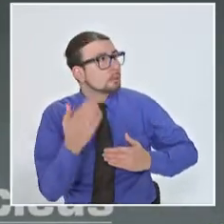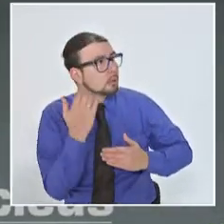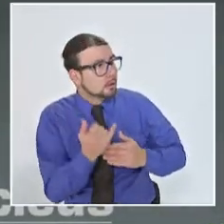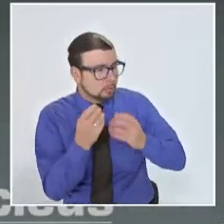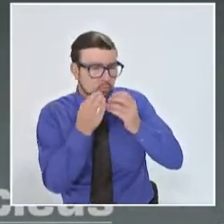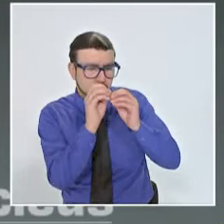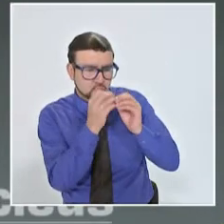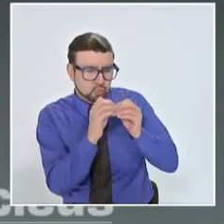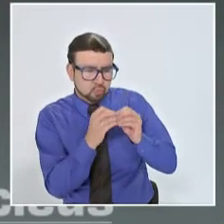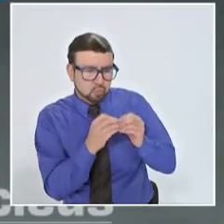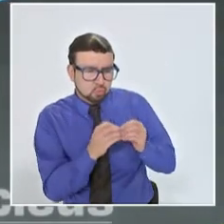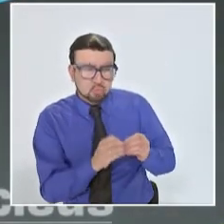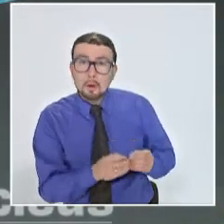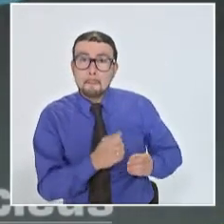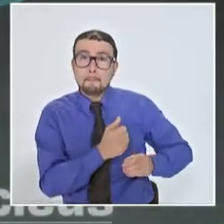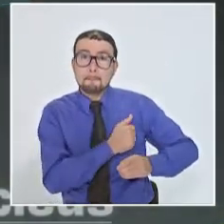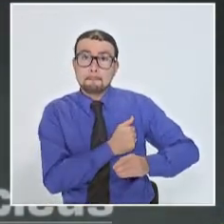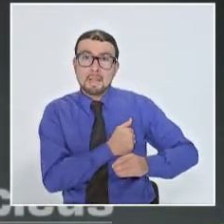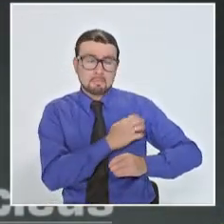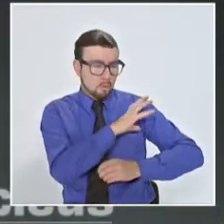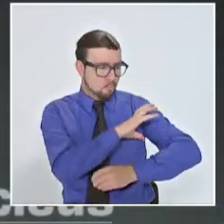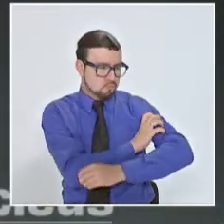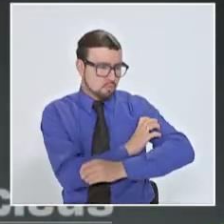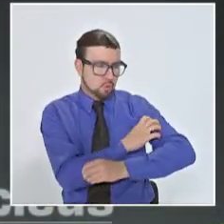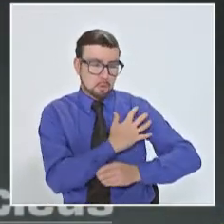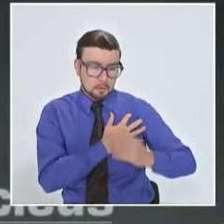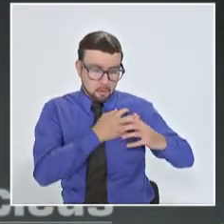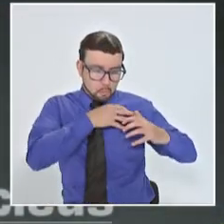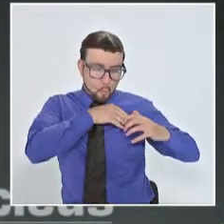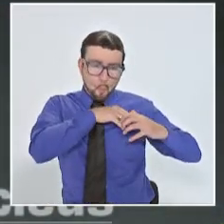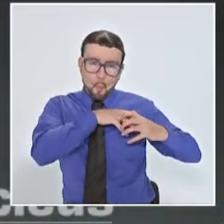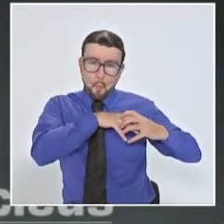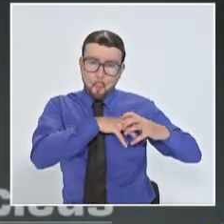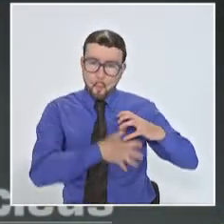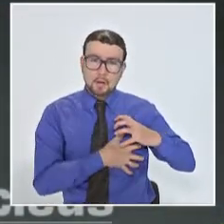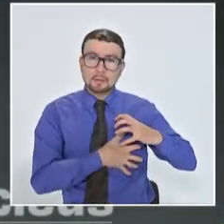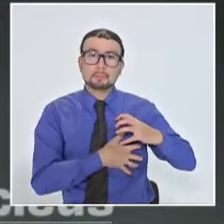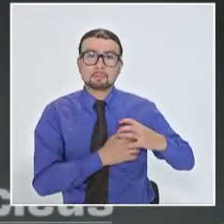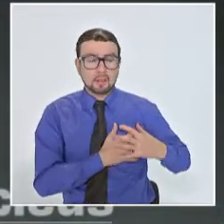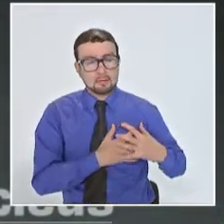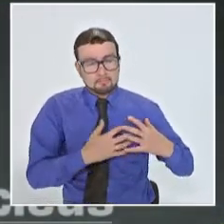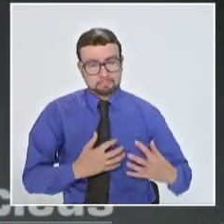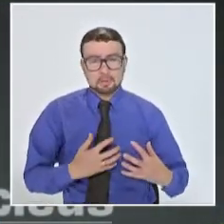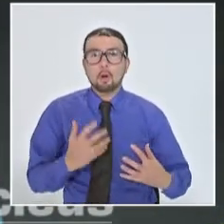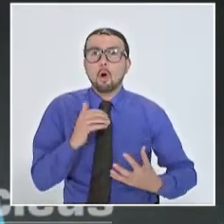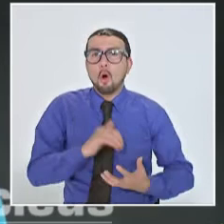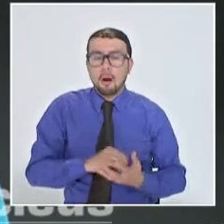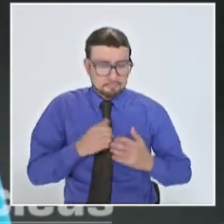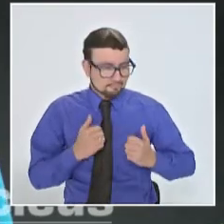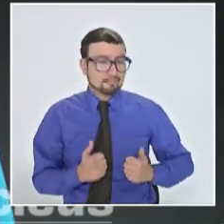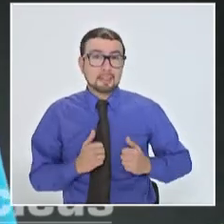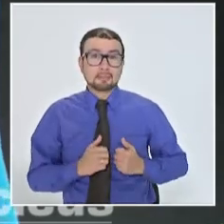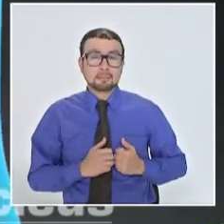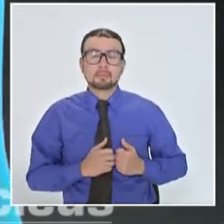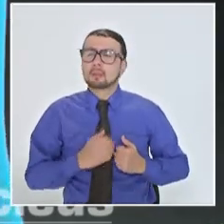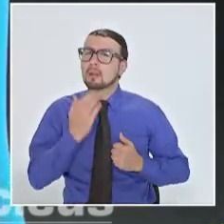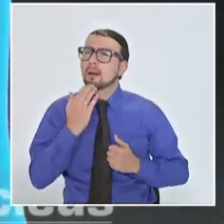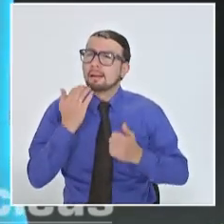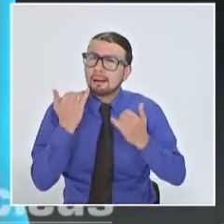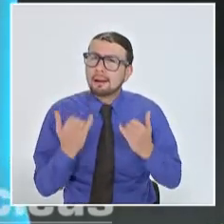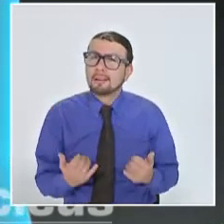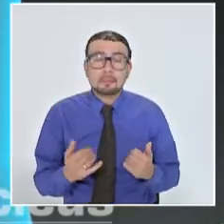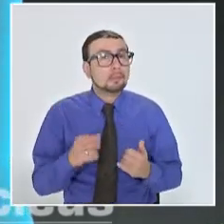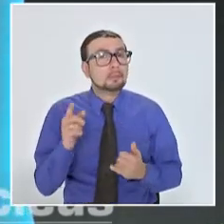este caso, que es con el músculo dorsal ancho y con una prótesis, la glándula mamaria. Hoy un principio en